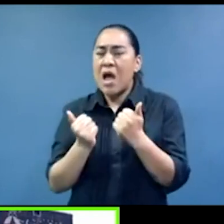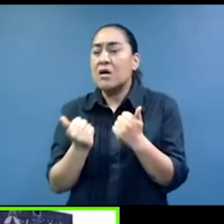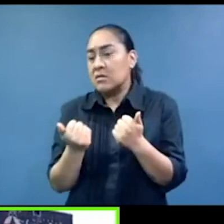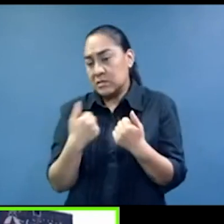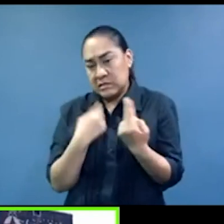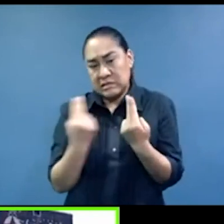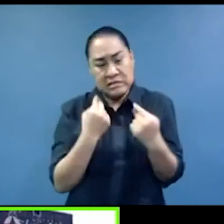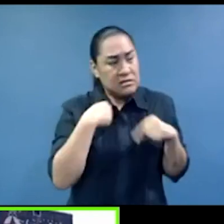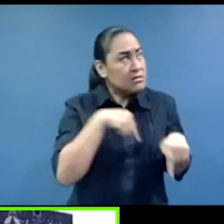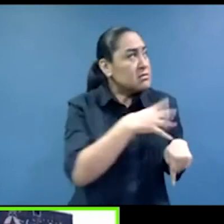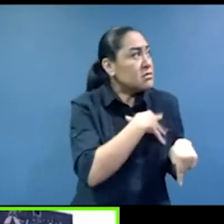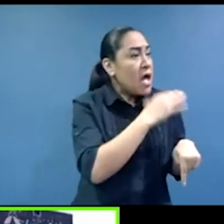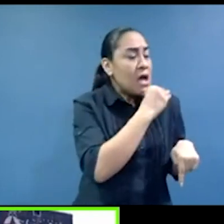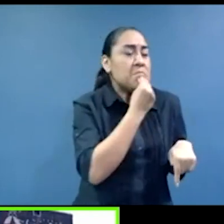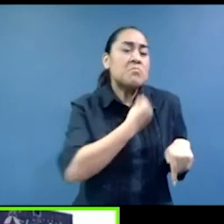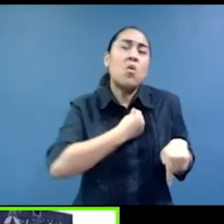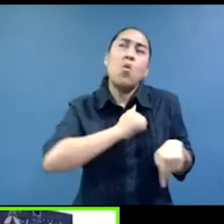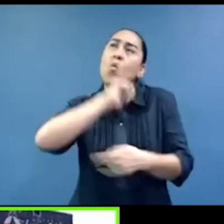origen.